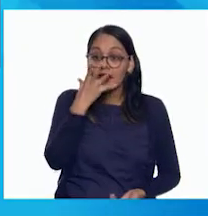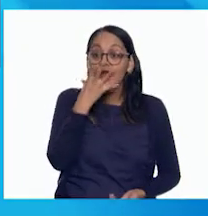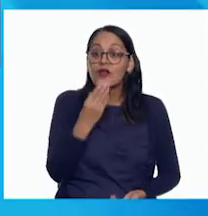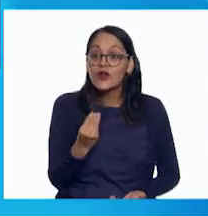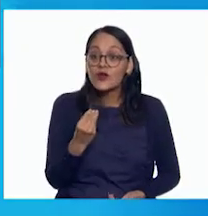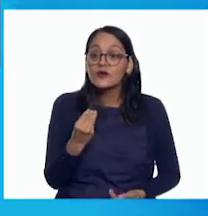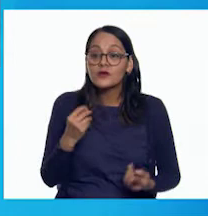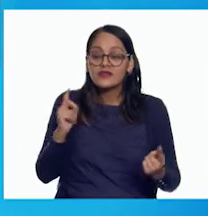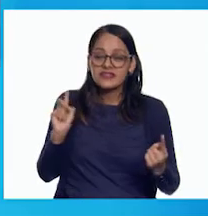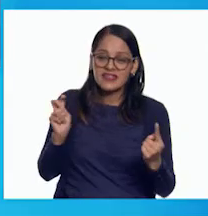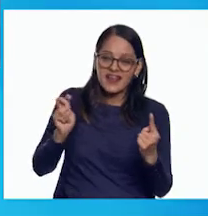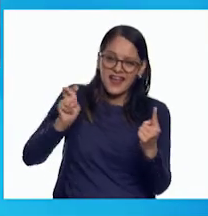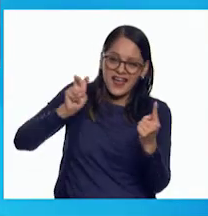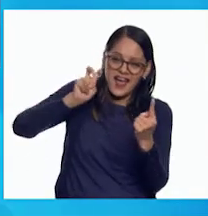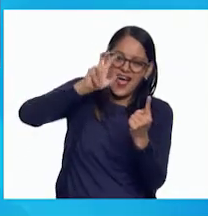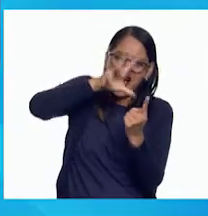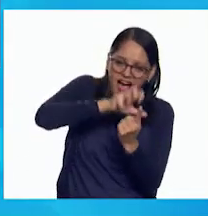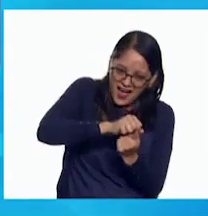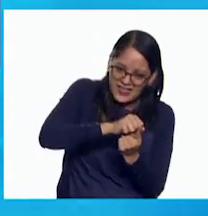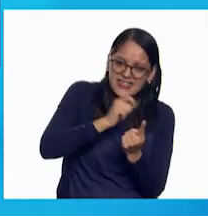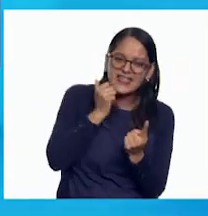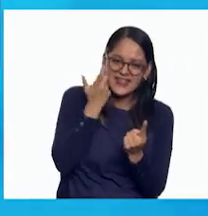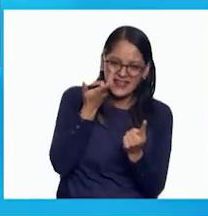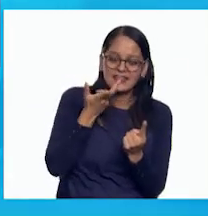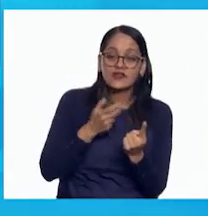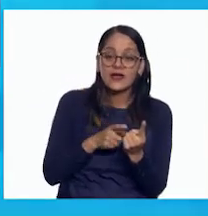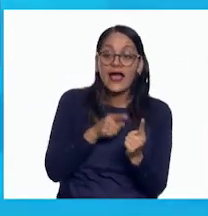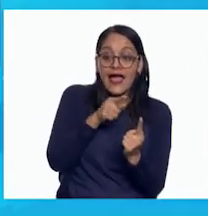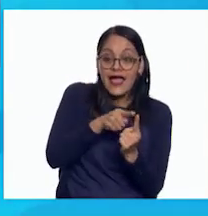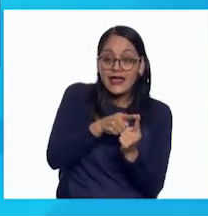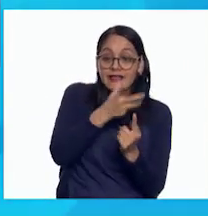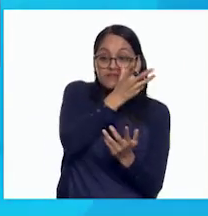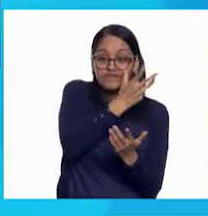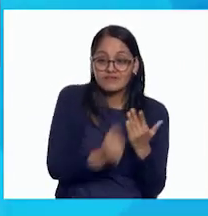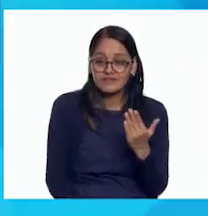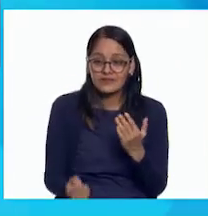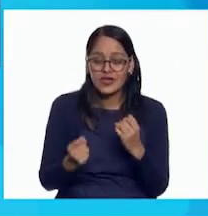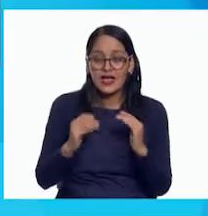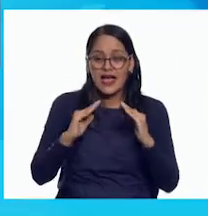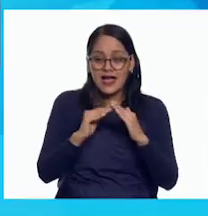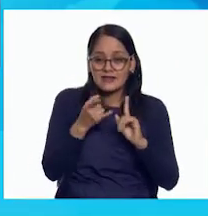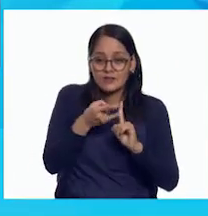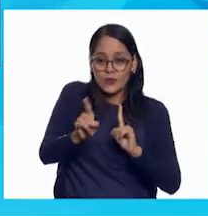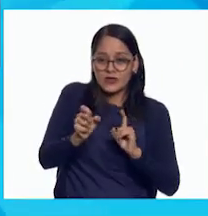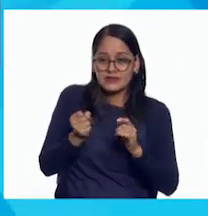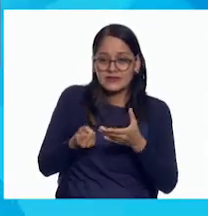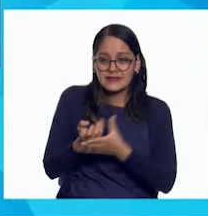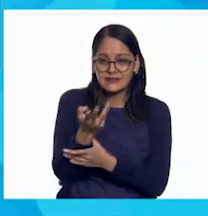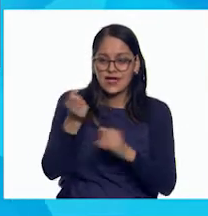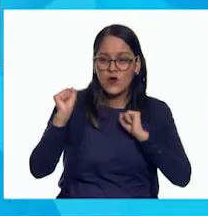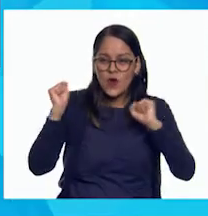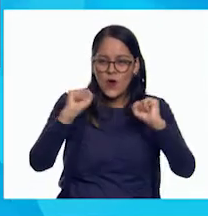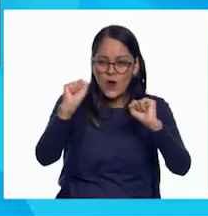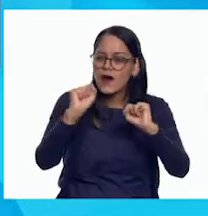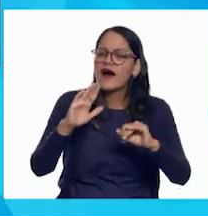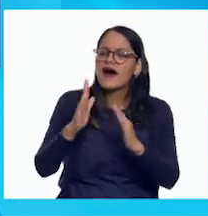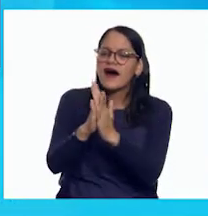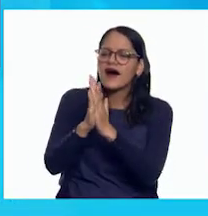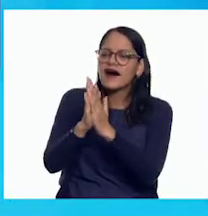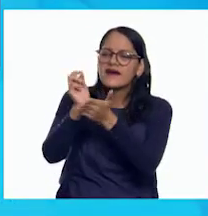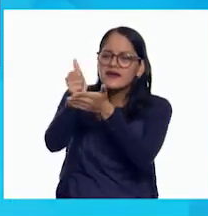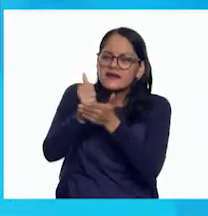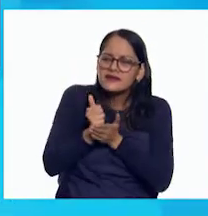se abalanzó sobre Caperucita. Esta salió corriendo de la casa y gritando: